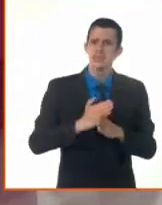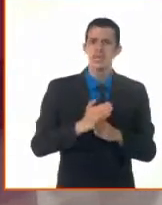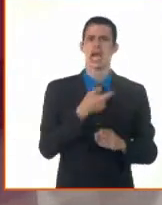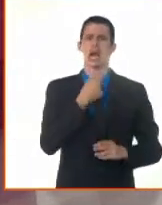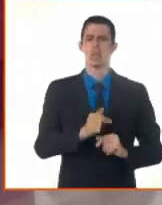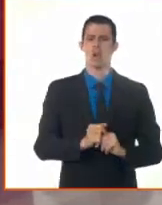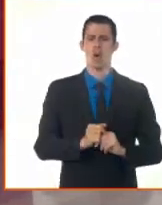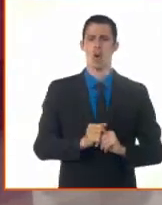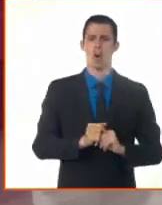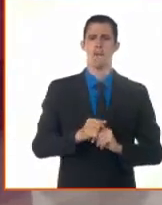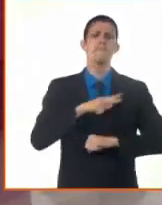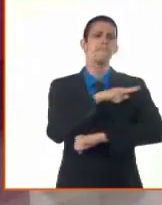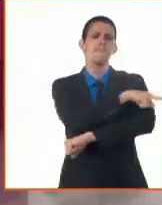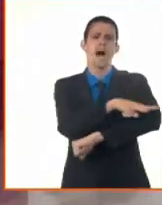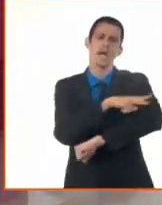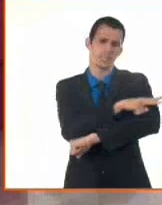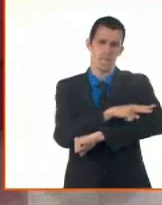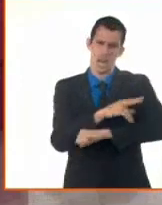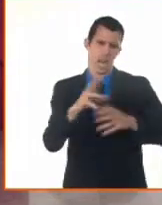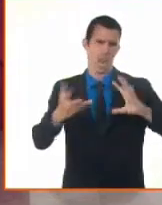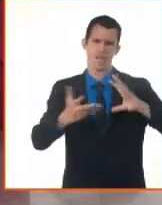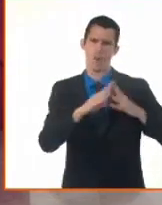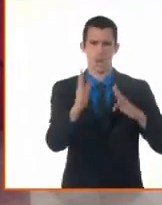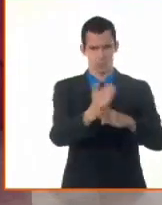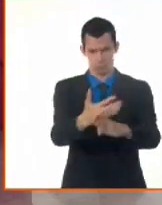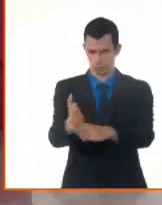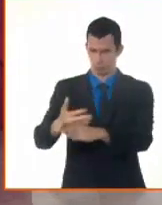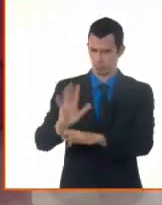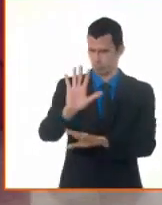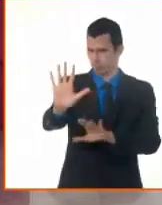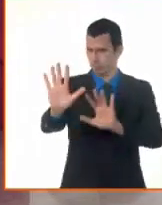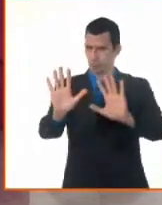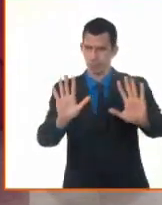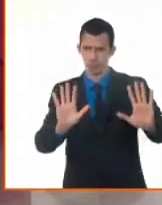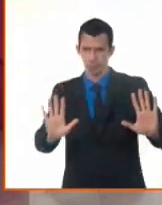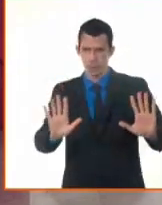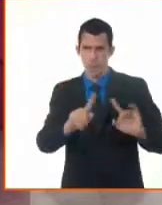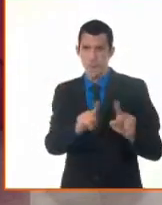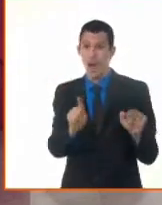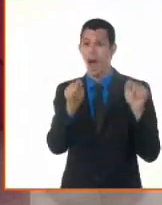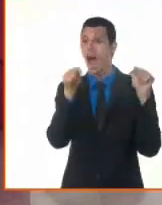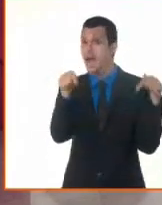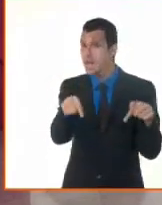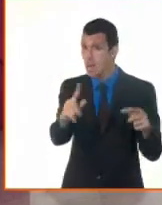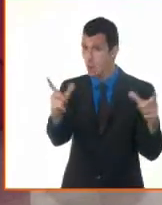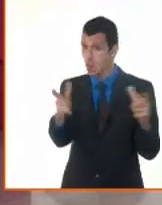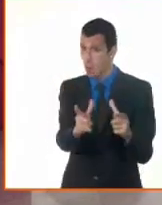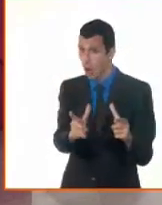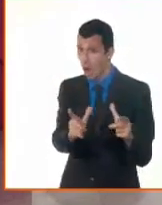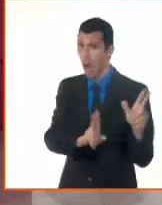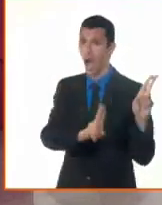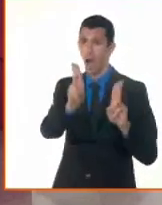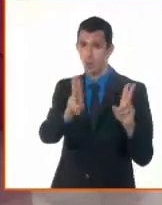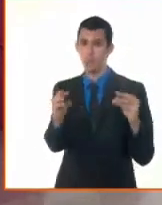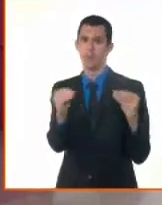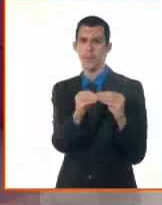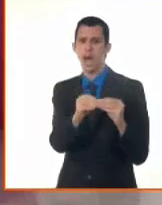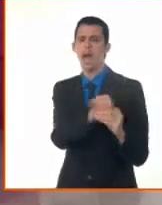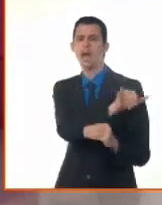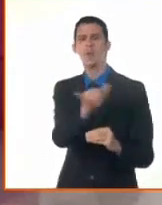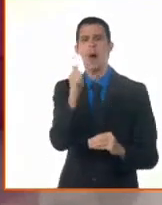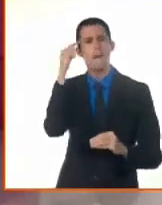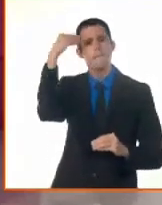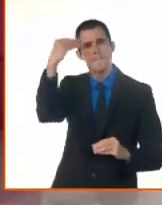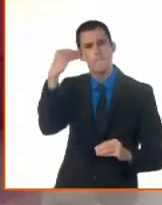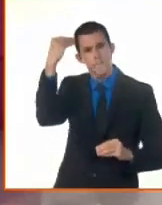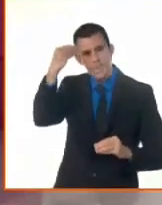deslució como bien tú dices en algún momento la Cumbre iberoamericana al no ser capaz de lograr